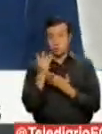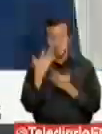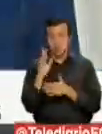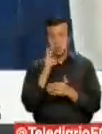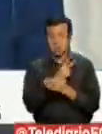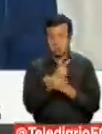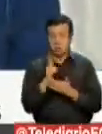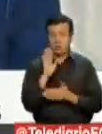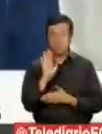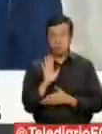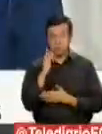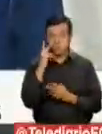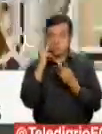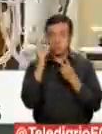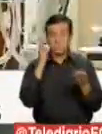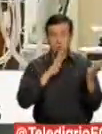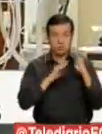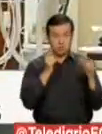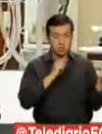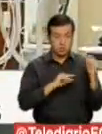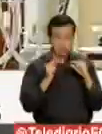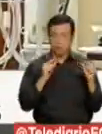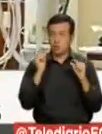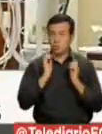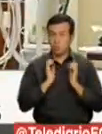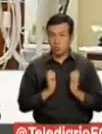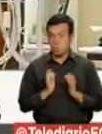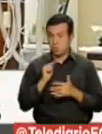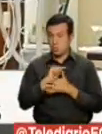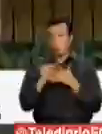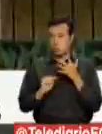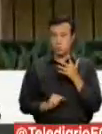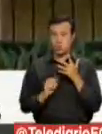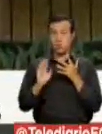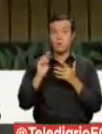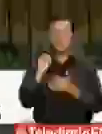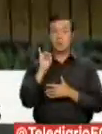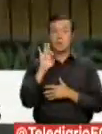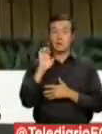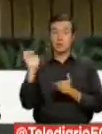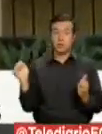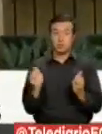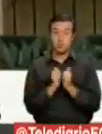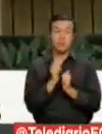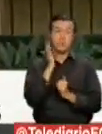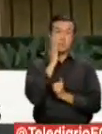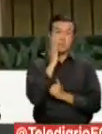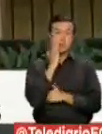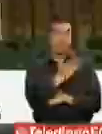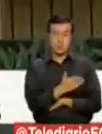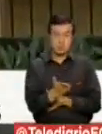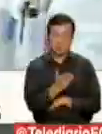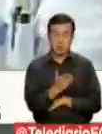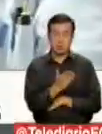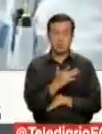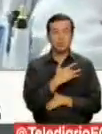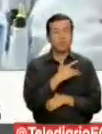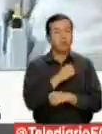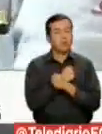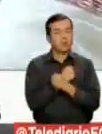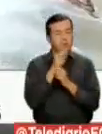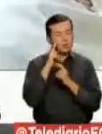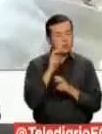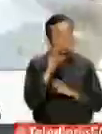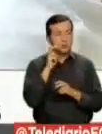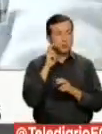en el que ve materias como bioquímica y morfofisiología, a las que Maite va acompañada de su madre, aunque la pasión por la investigación